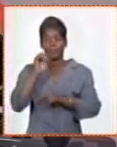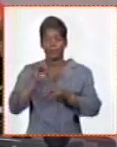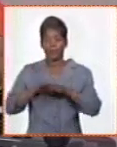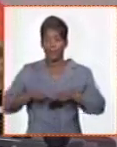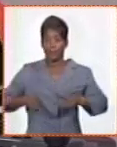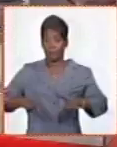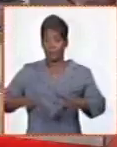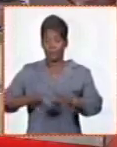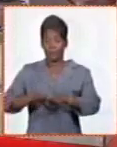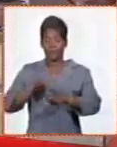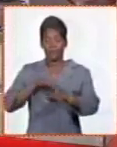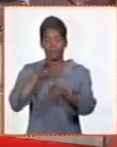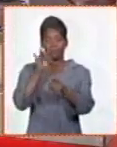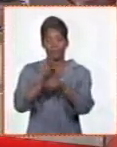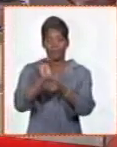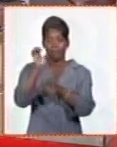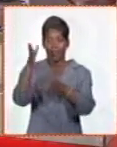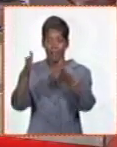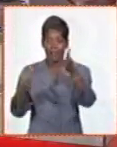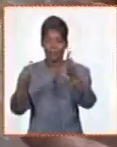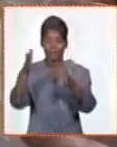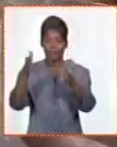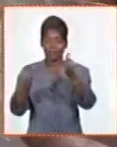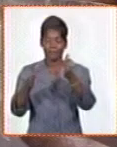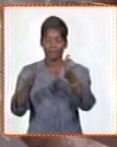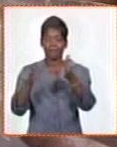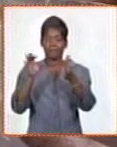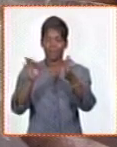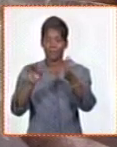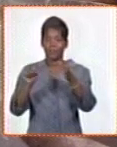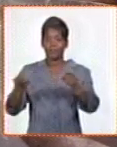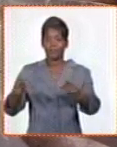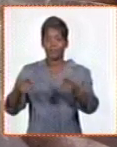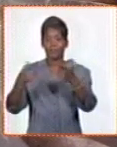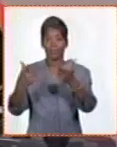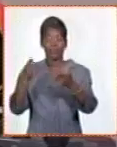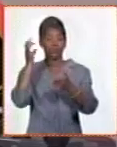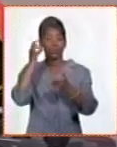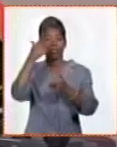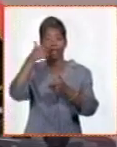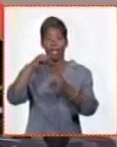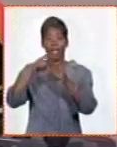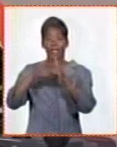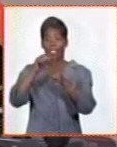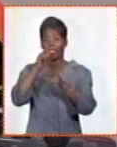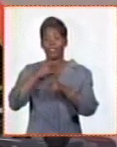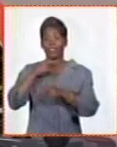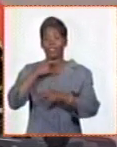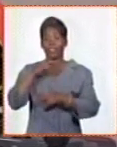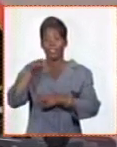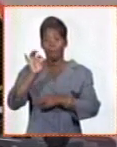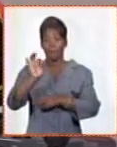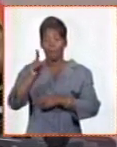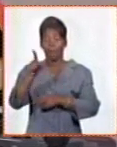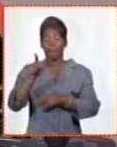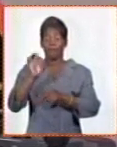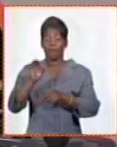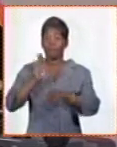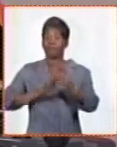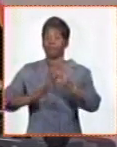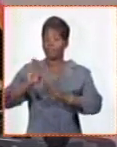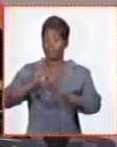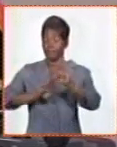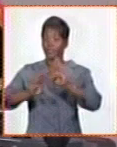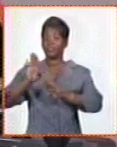inicio de la jornada por el centenario de Aidé Santa María, una gran mujer, una gran defensora de la cultura cubana, a quien la Casa de las Américas